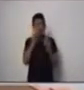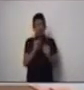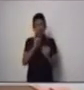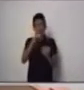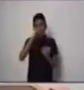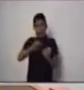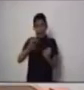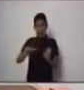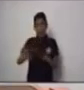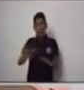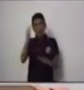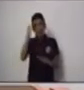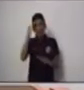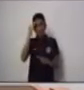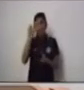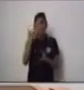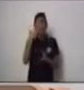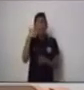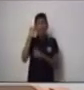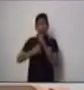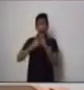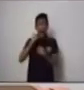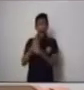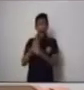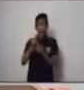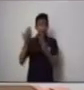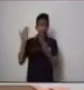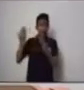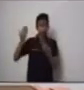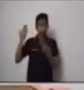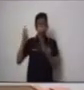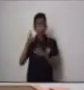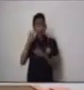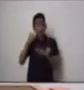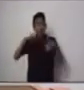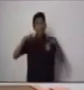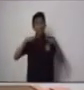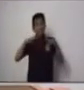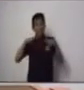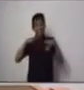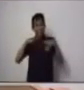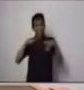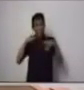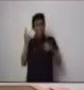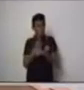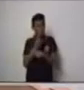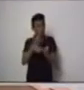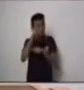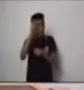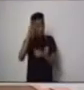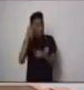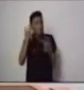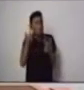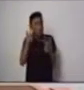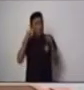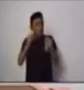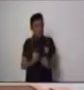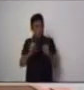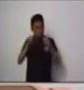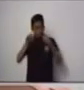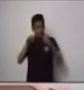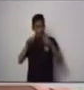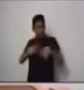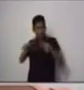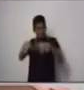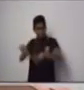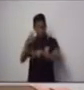porque en años anteriores hemos tenido vacaciones y hemos utilizado esto para poderlo disfrutar